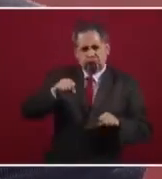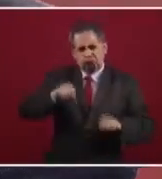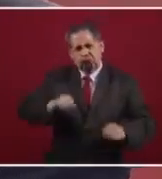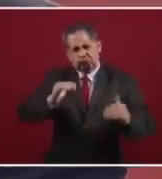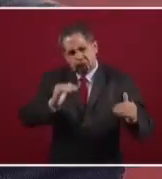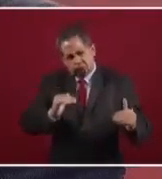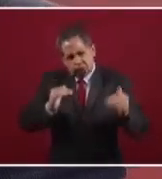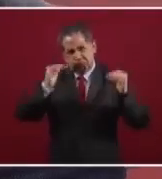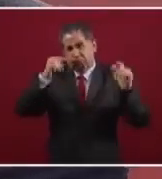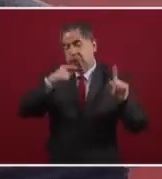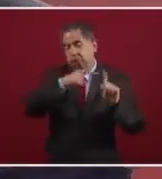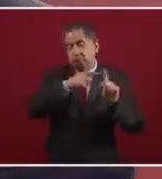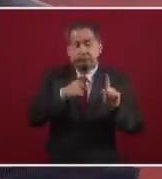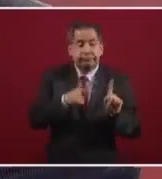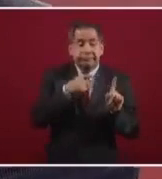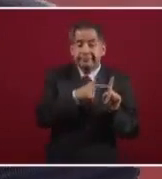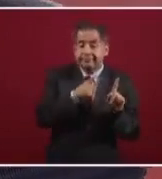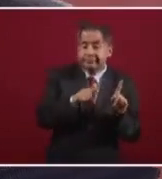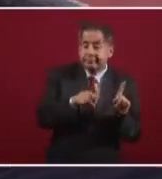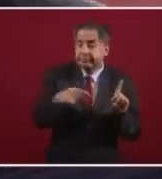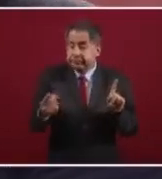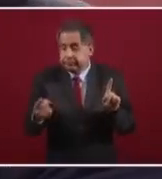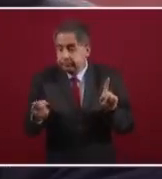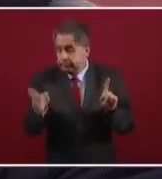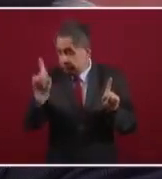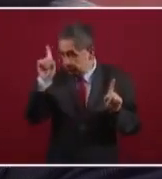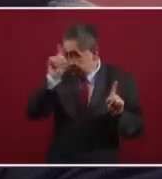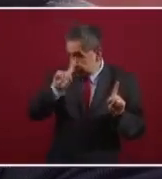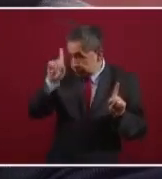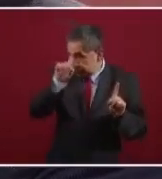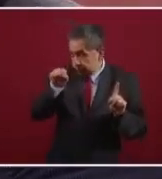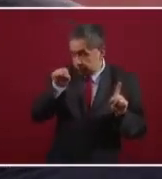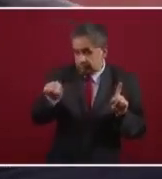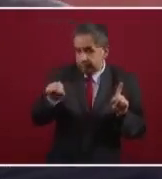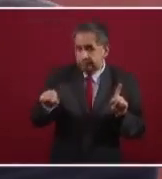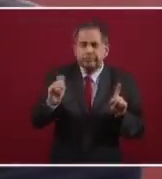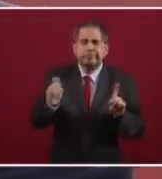potentado, le recomendó